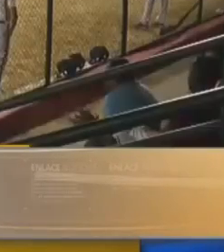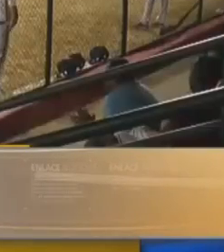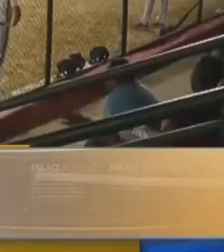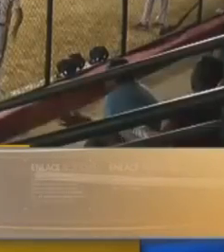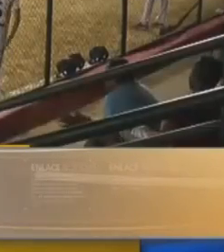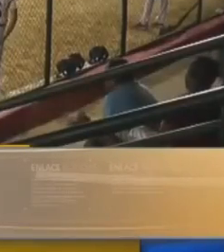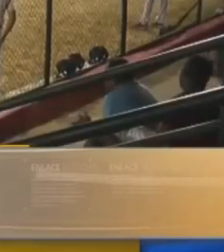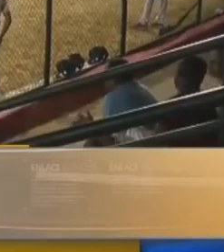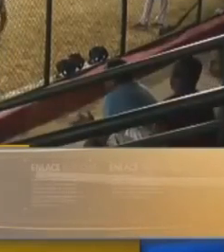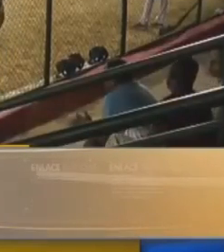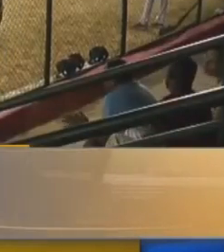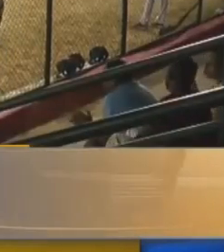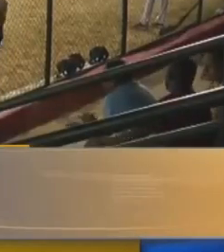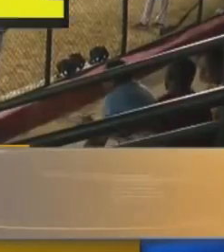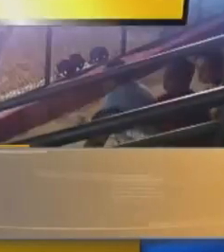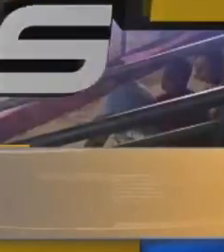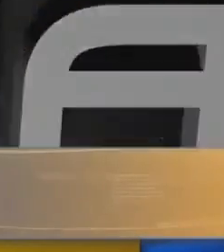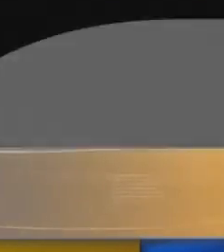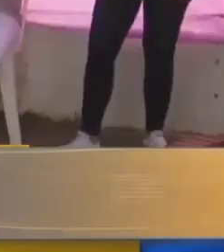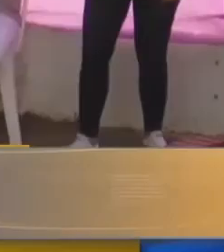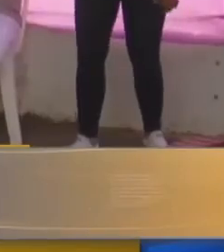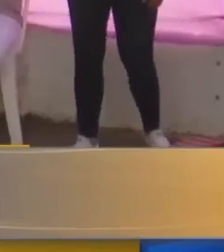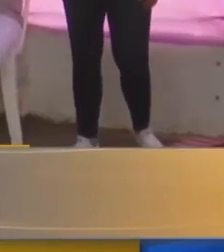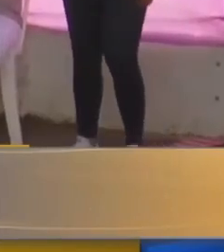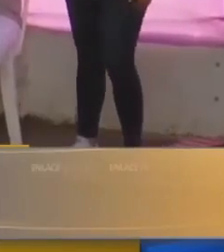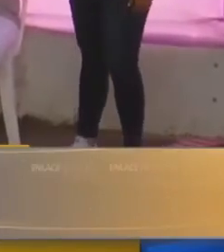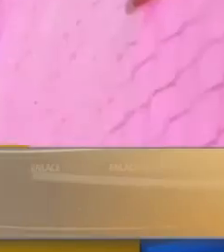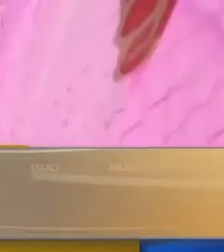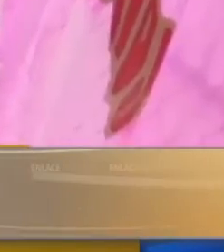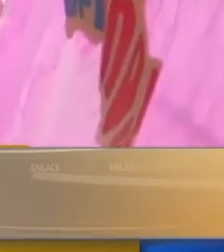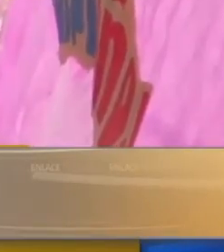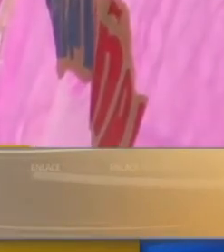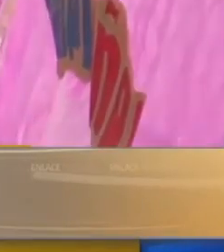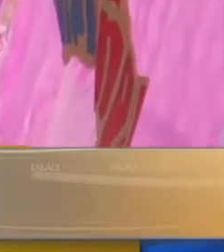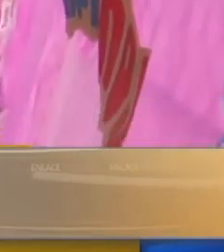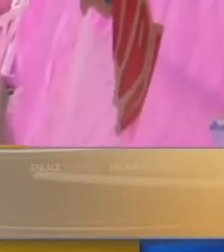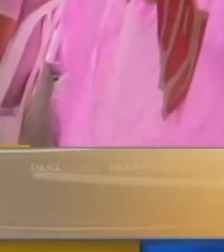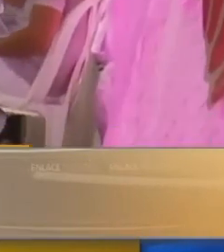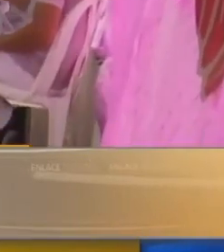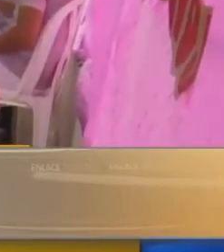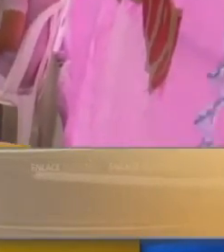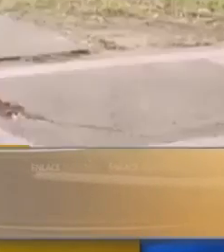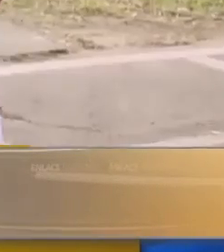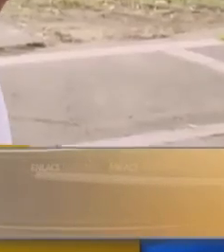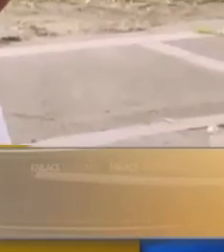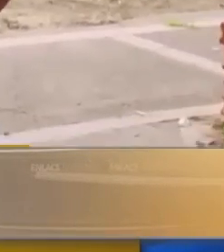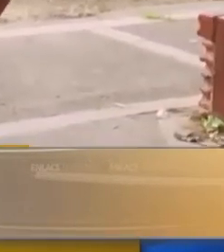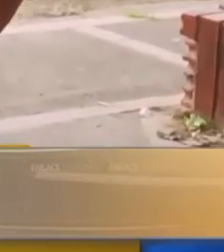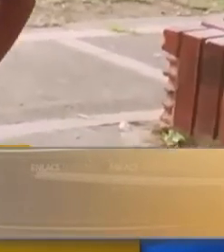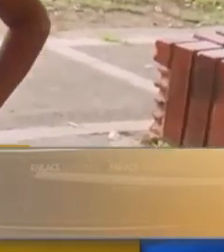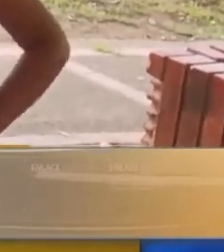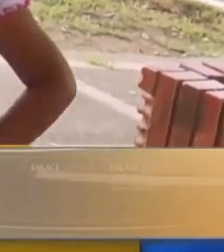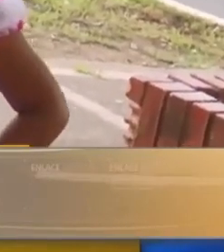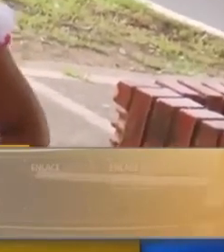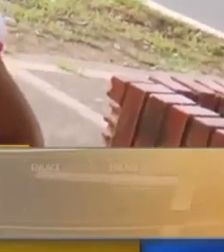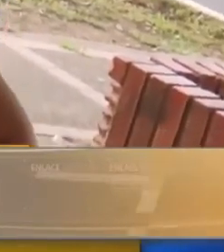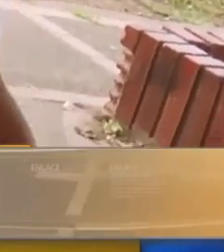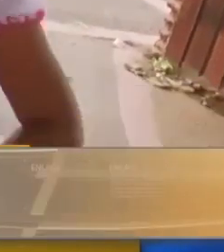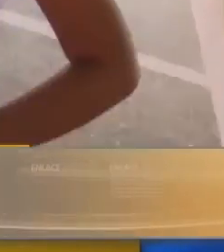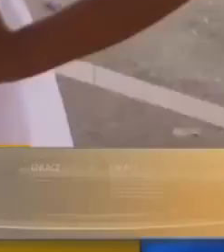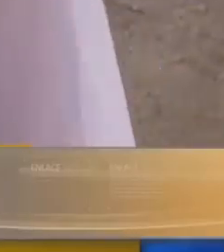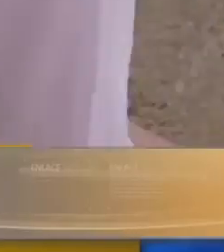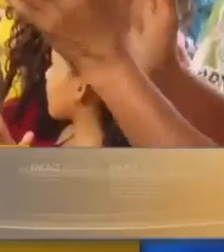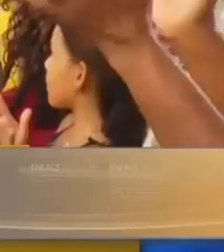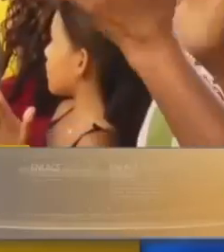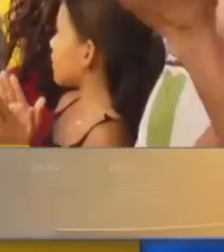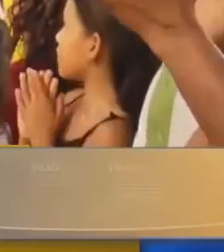selección Bucaramanga con un marcador de 5-3. Y en La Mira, con un reinado, habitantes del barrio 20 de julio celebraron 37 años